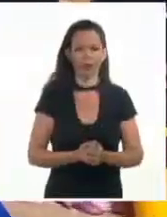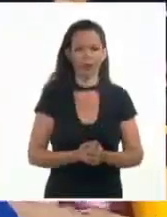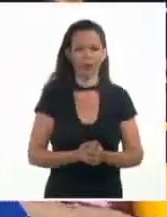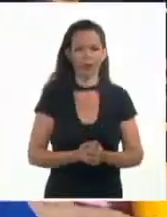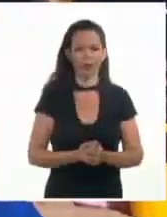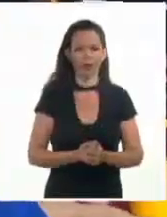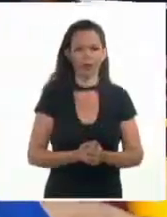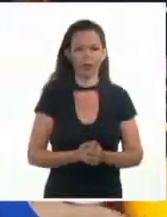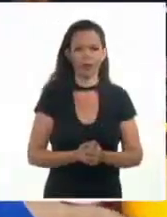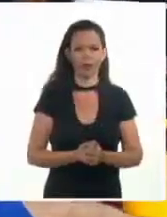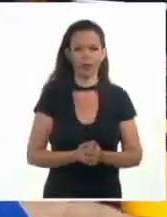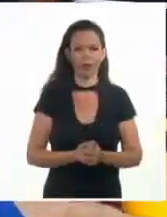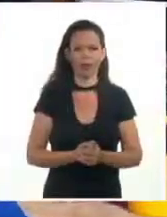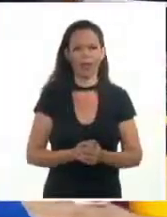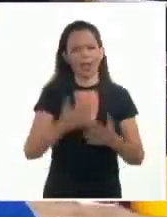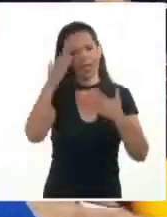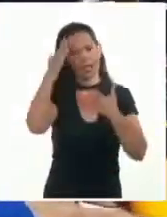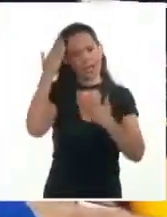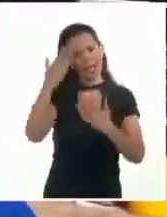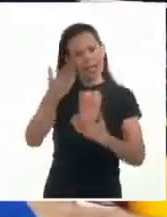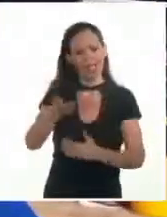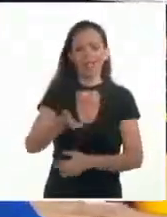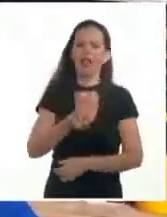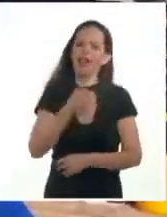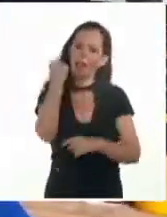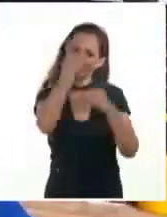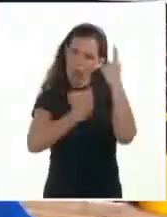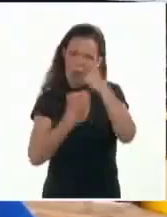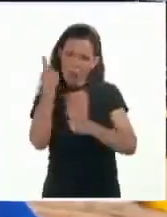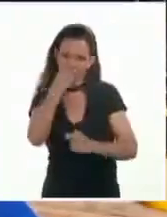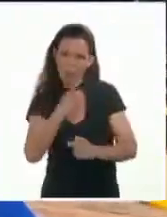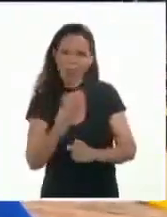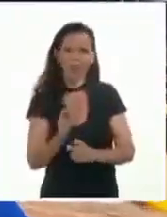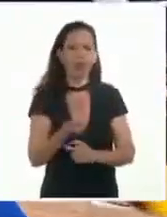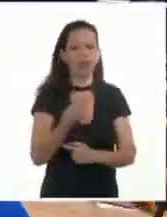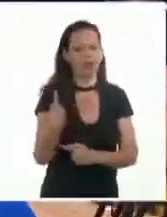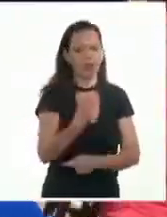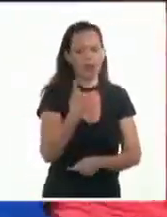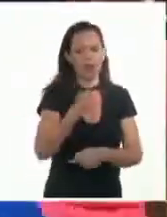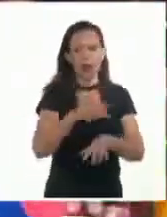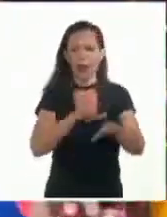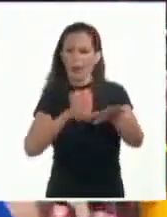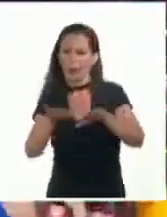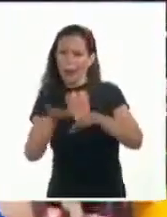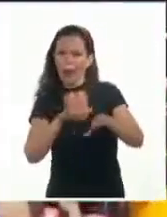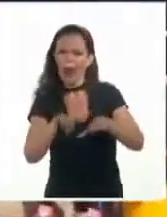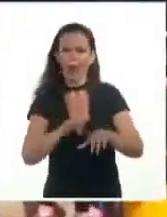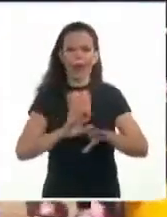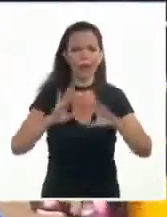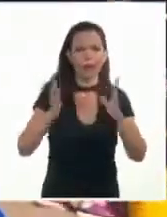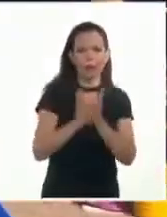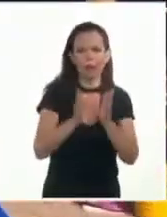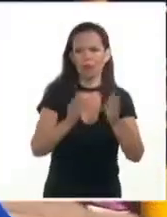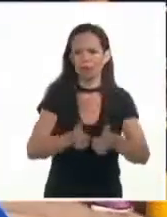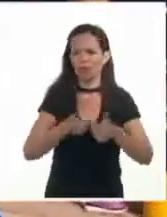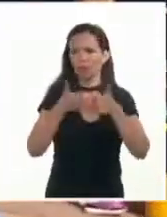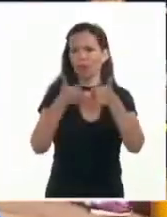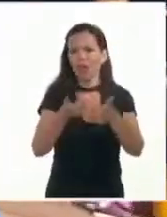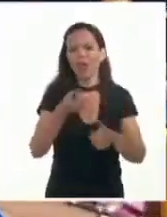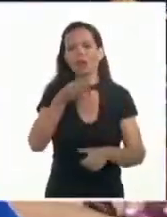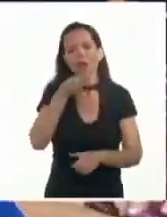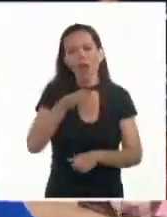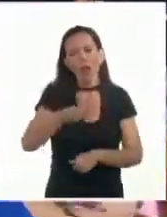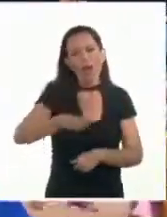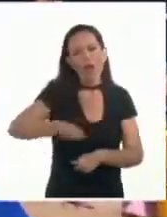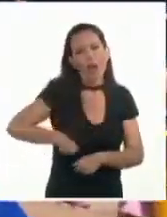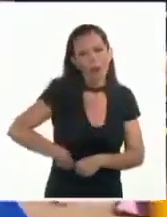por la oportunidad de la entrevista. Sí, estaba preparando un buen turno, en cualquier momento se me podía presentar y prácticamente lo leí